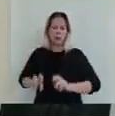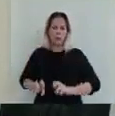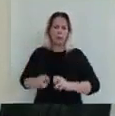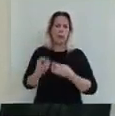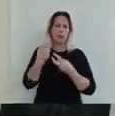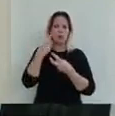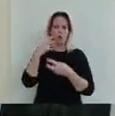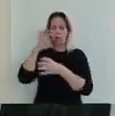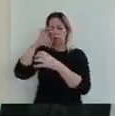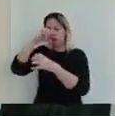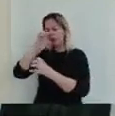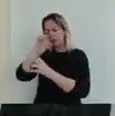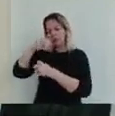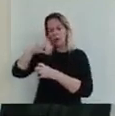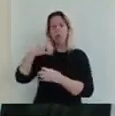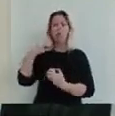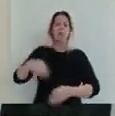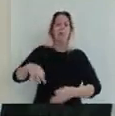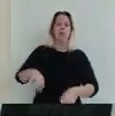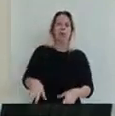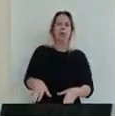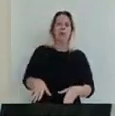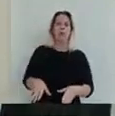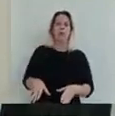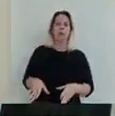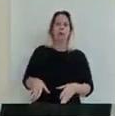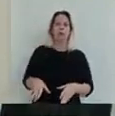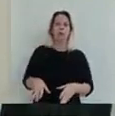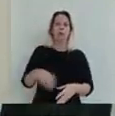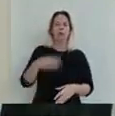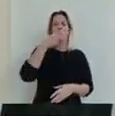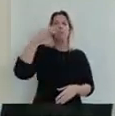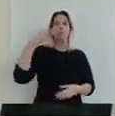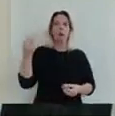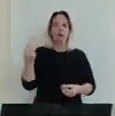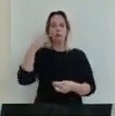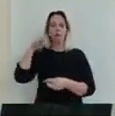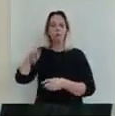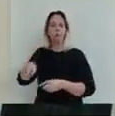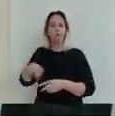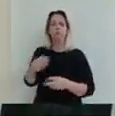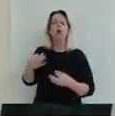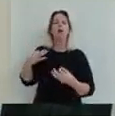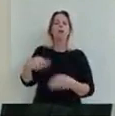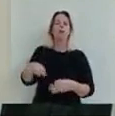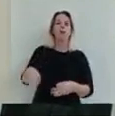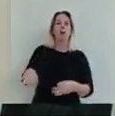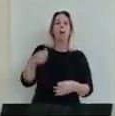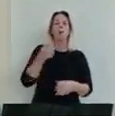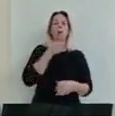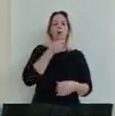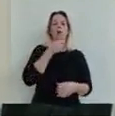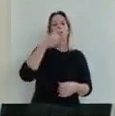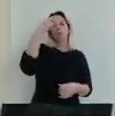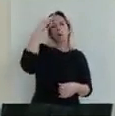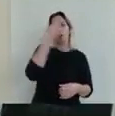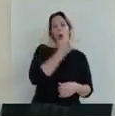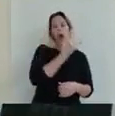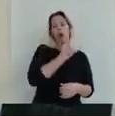actualmente, y condiciones ambientales como es la baja del agua del río Uruguay, en donde